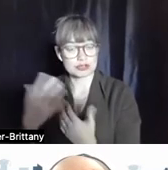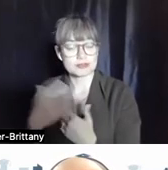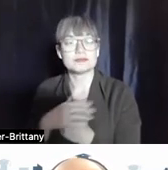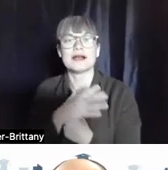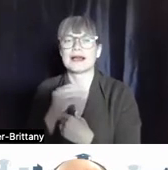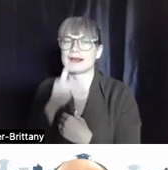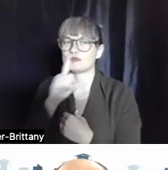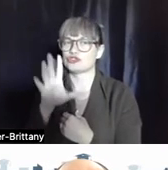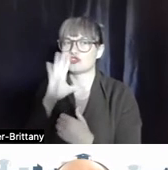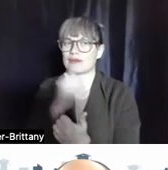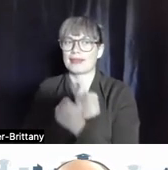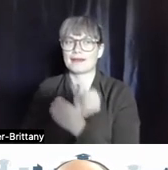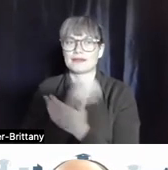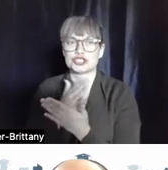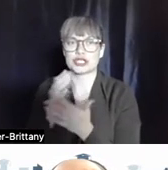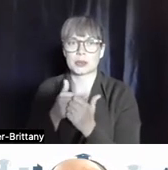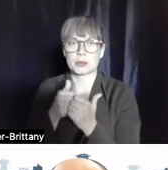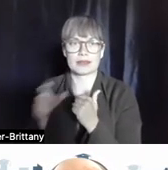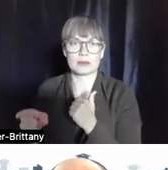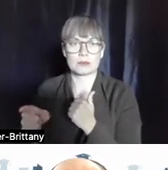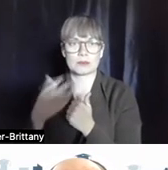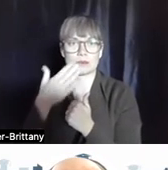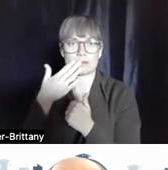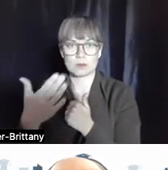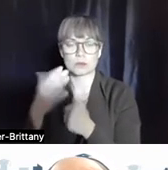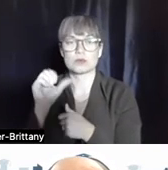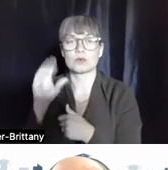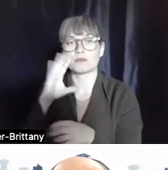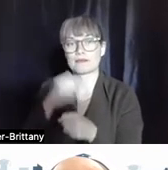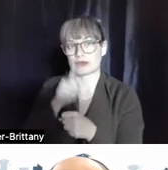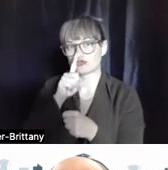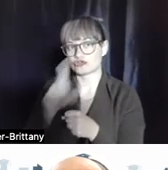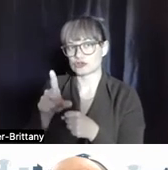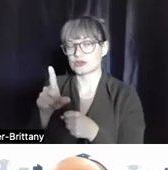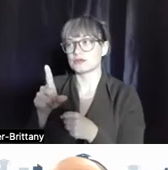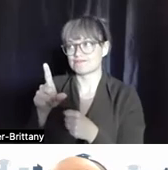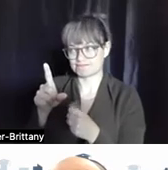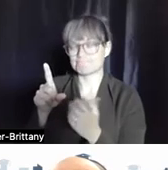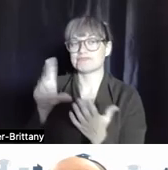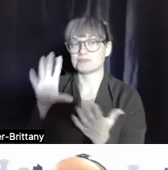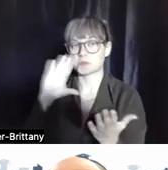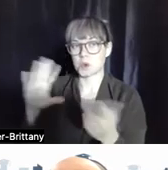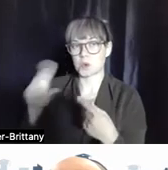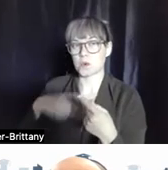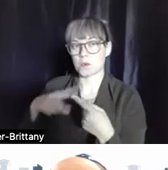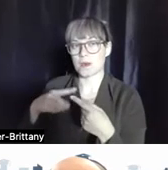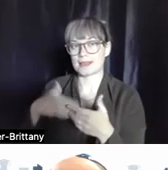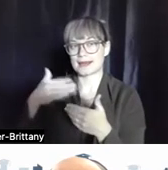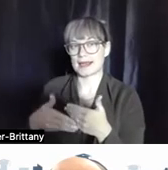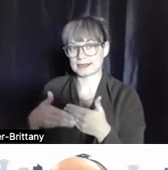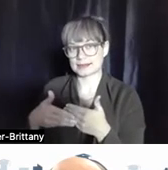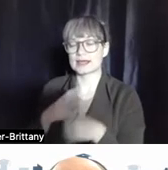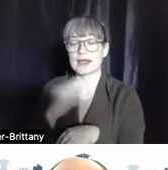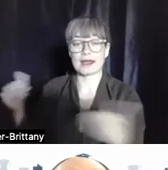tienen la información y les encantaría compartir con ustedes. para que sepan cuándo se llevará a cabo